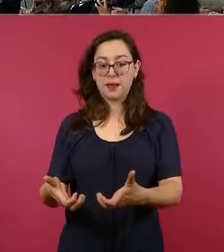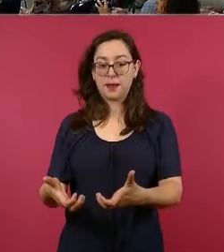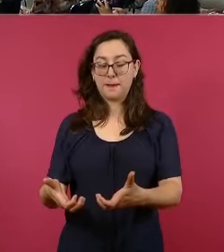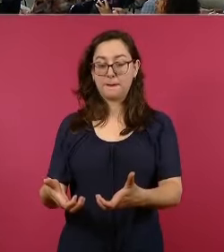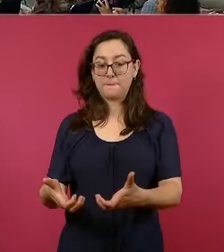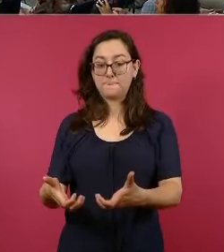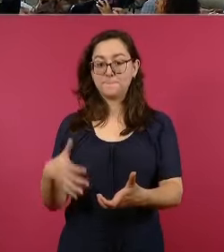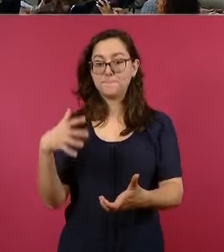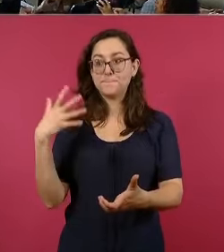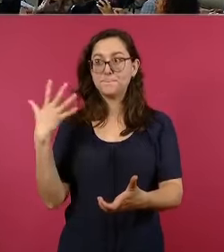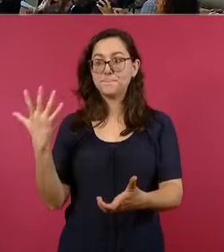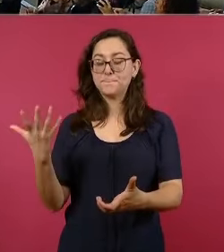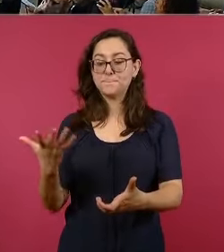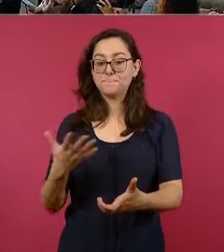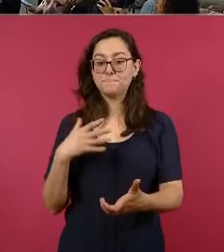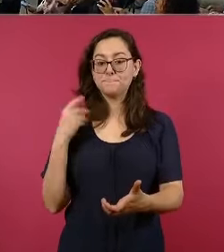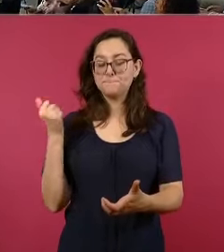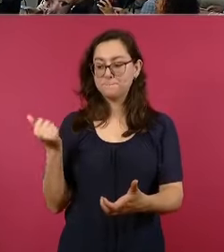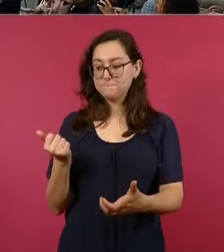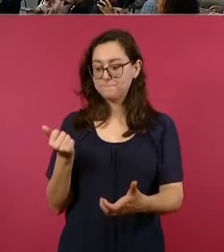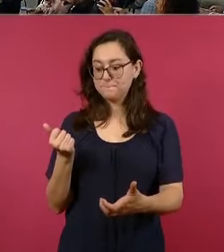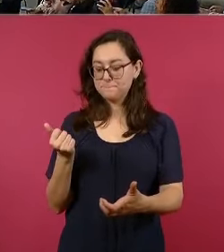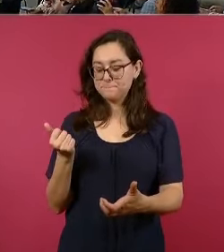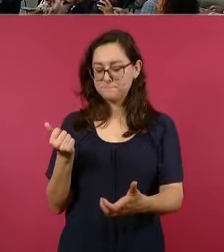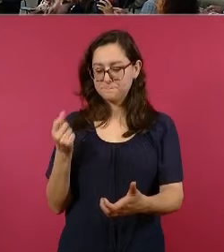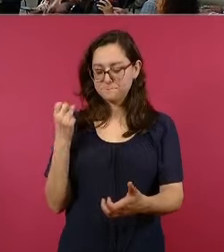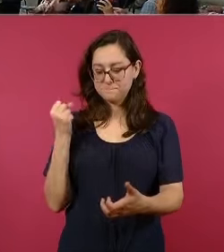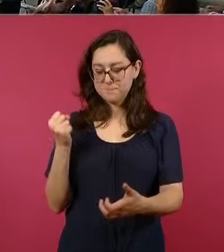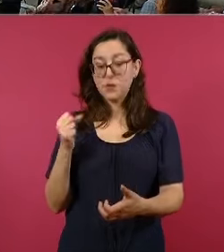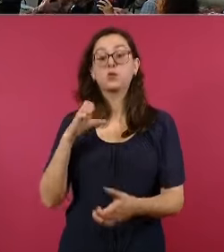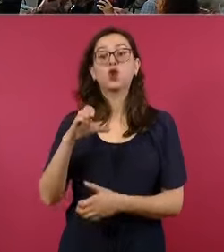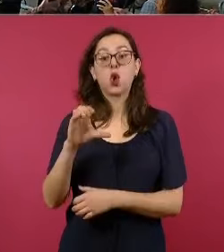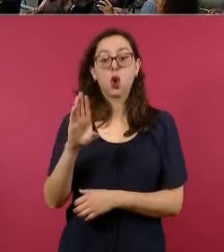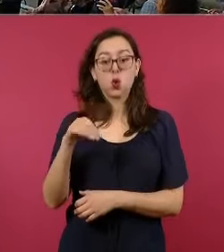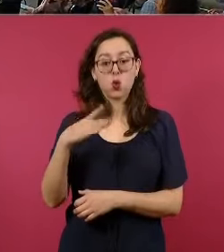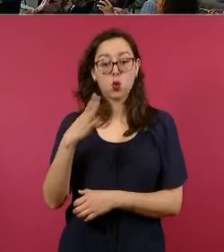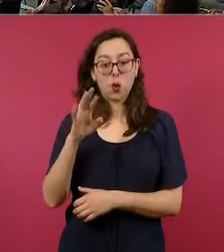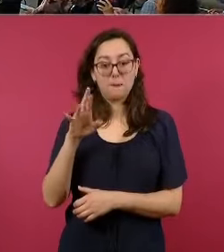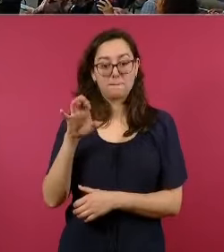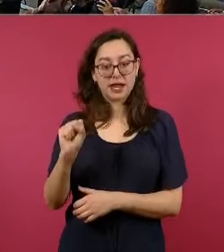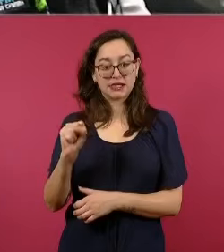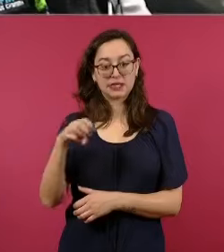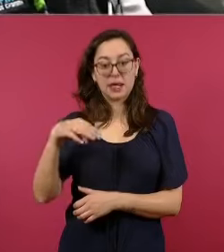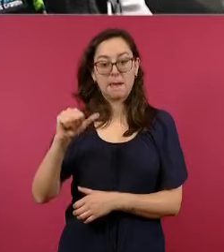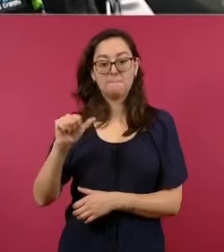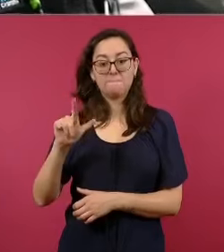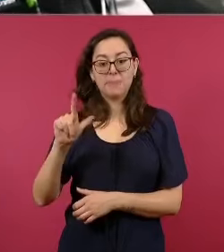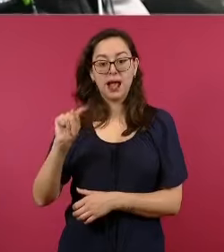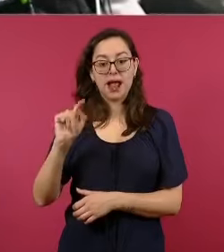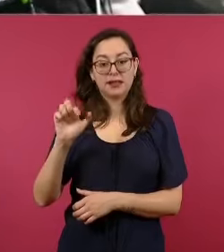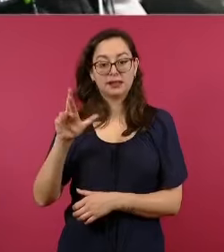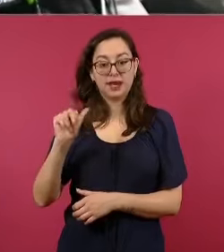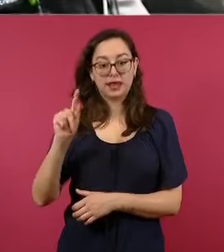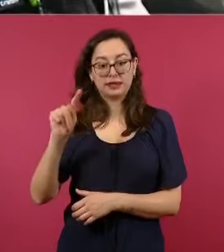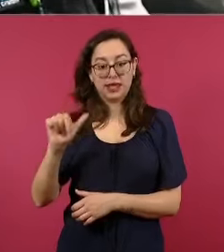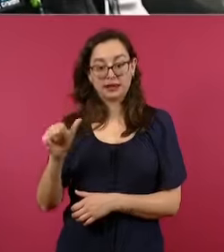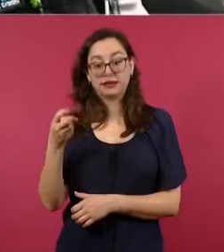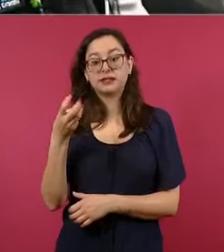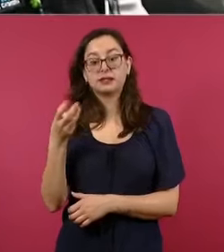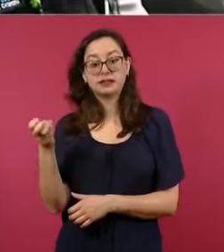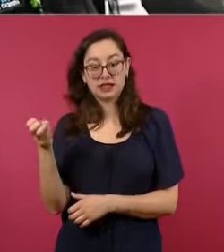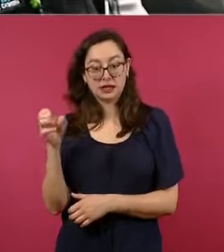de en la calle de Cumbres de maltrata 318 los vecinos están denunciando